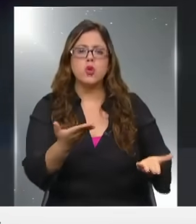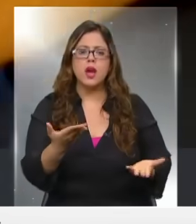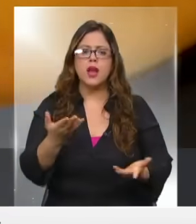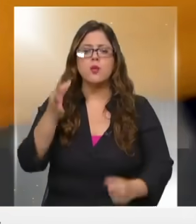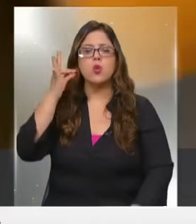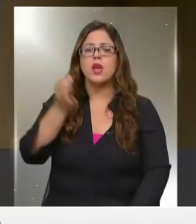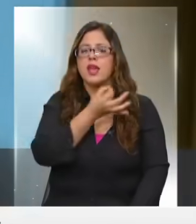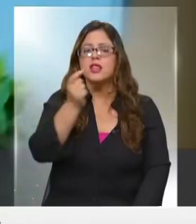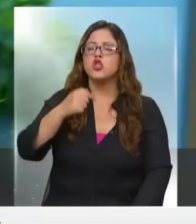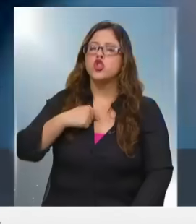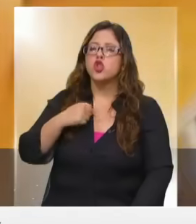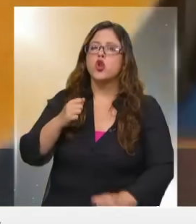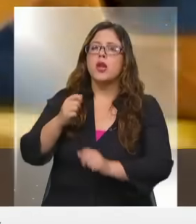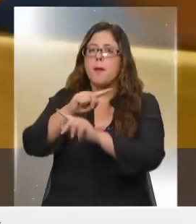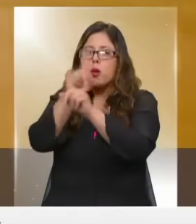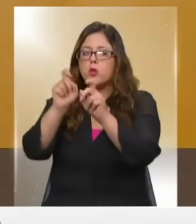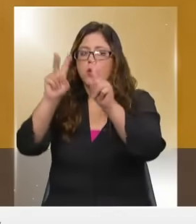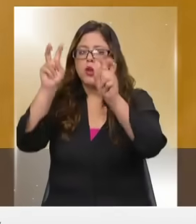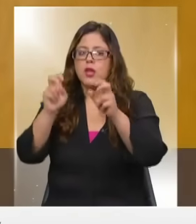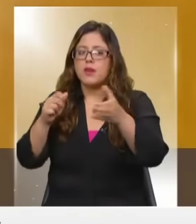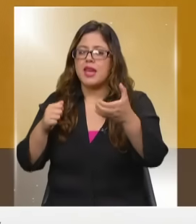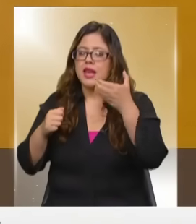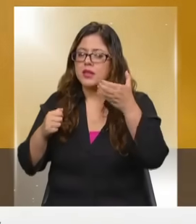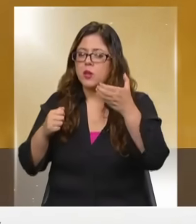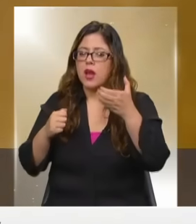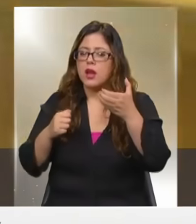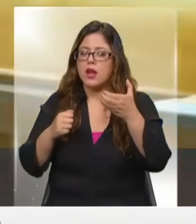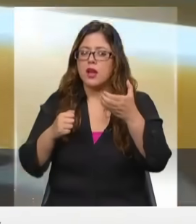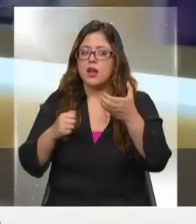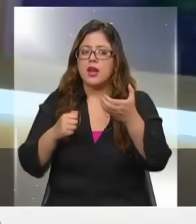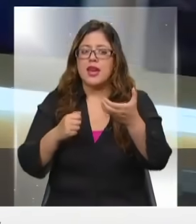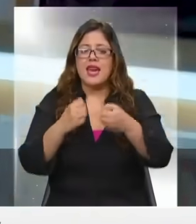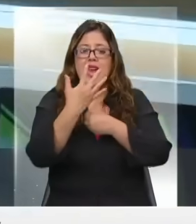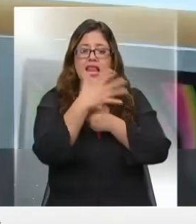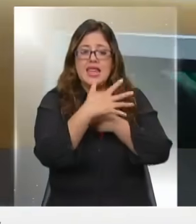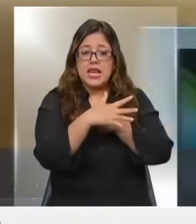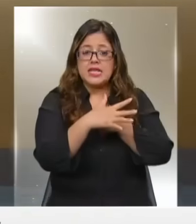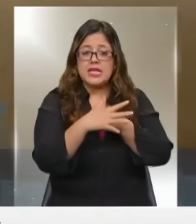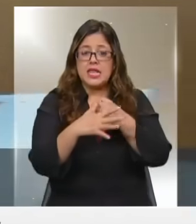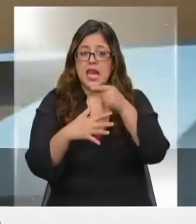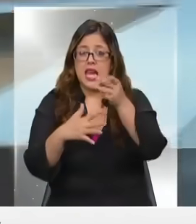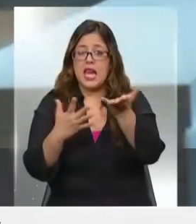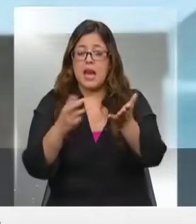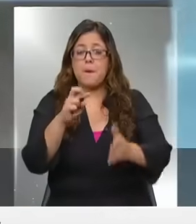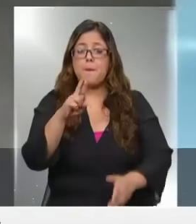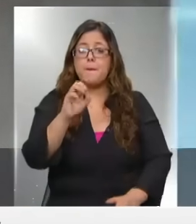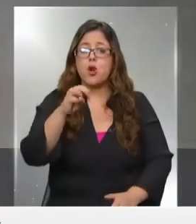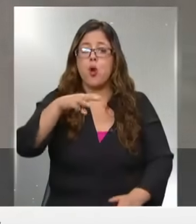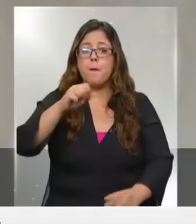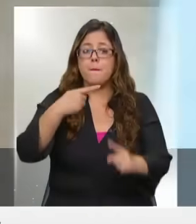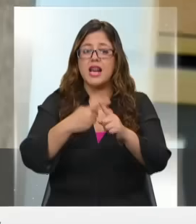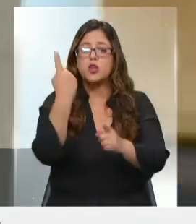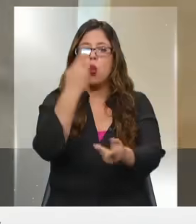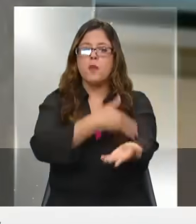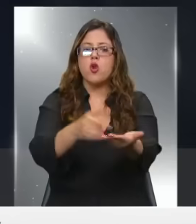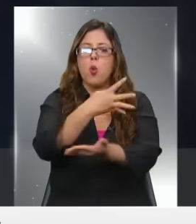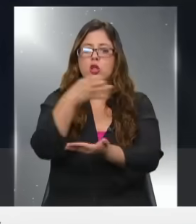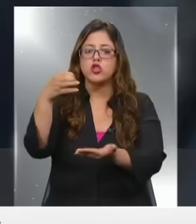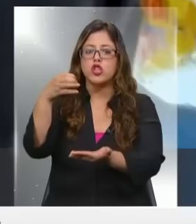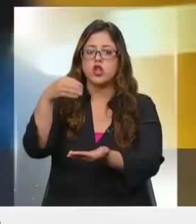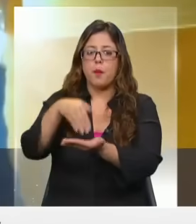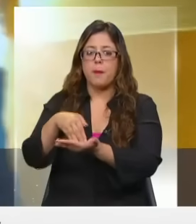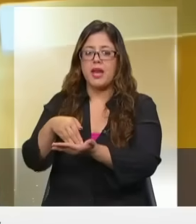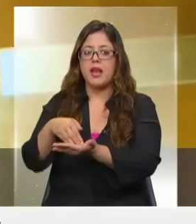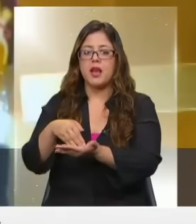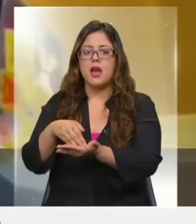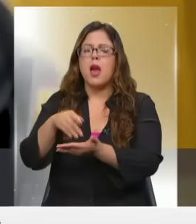Estoy cotizando celulares. El 15 Pro Max sellado tenemos, 1.400.000. El 15 Pro también seminuevo. Rosadito.